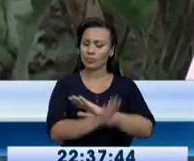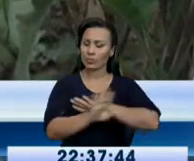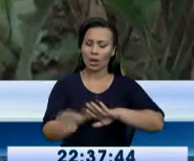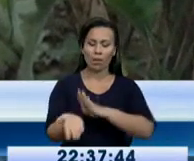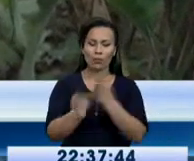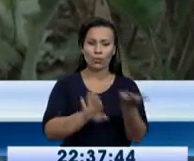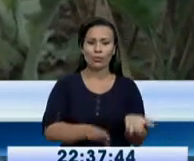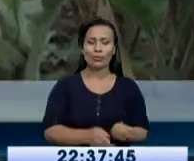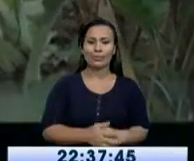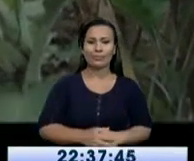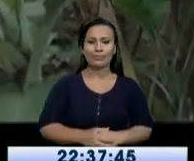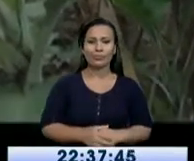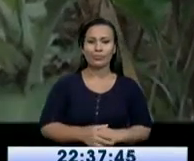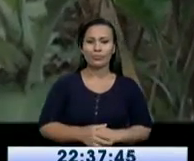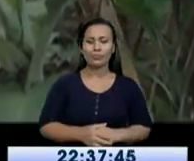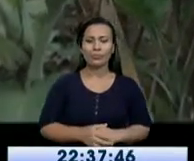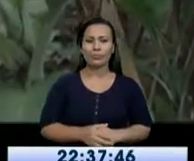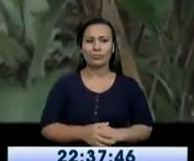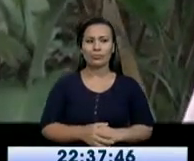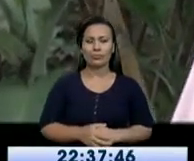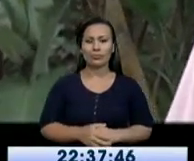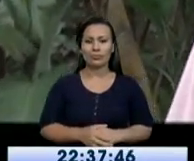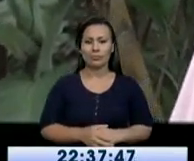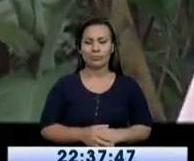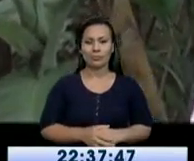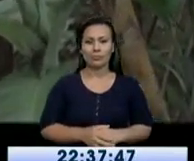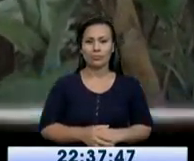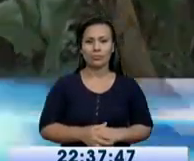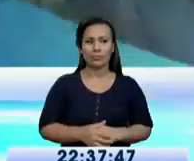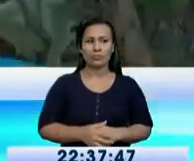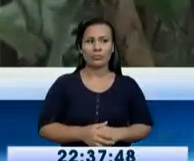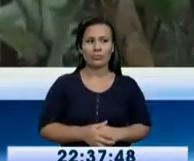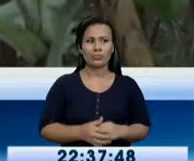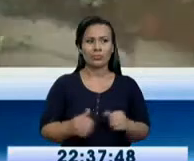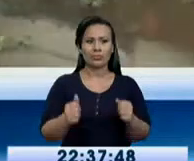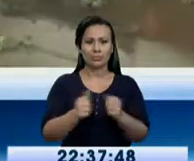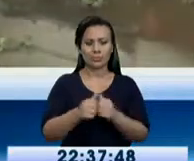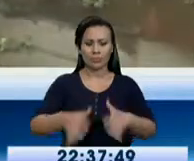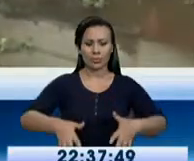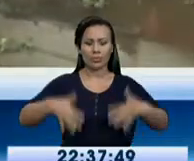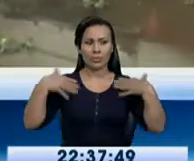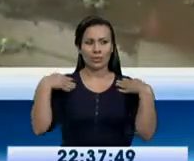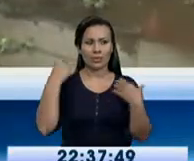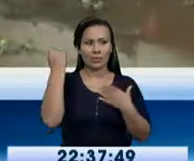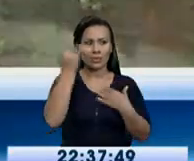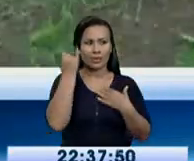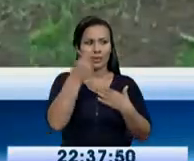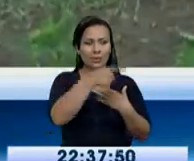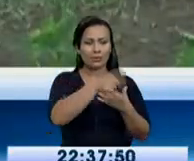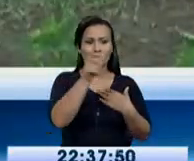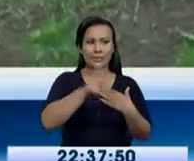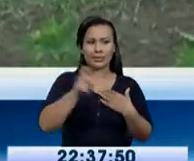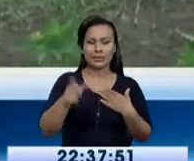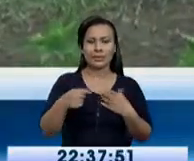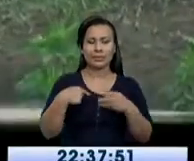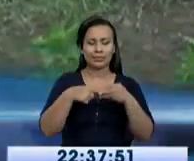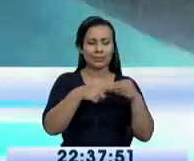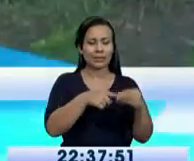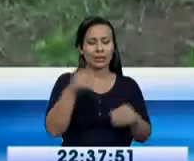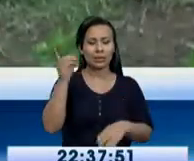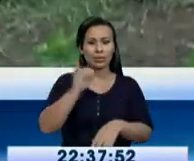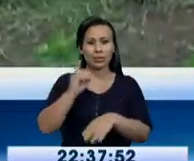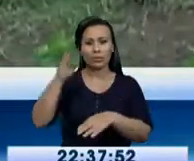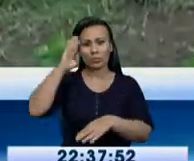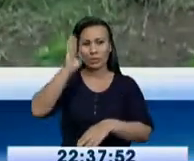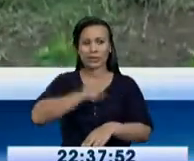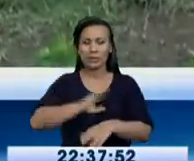y con una vestimenta, un overol tipo verde, ¿no? La avioneta quedó en el sitio para que personal especializado de la